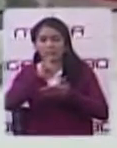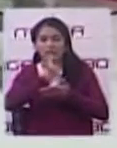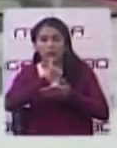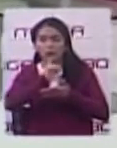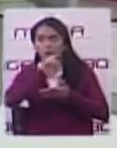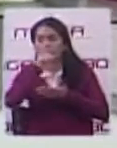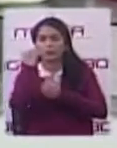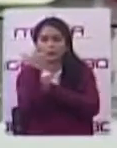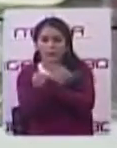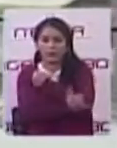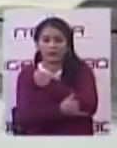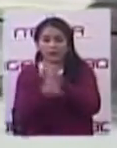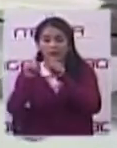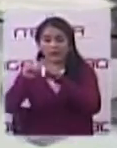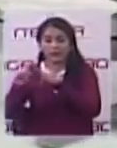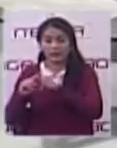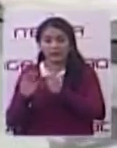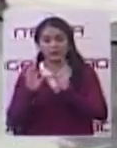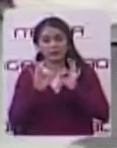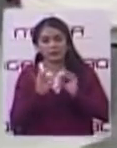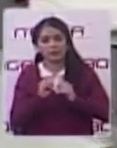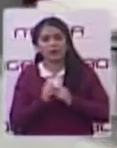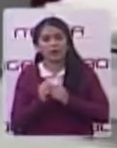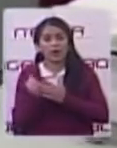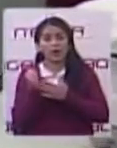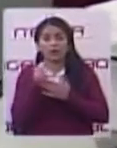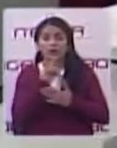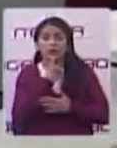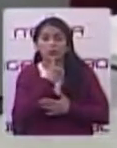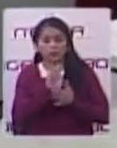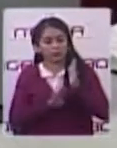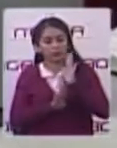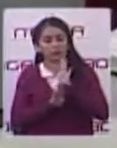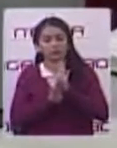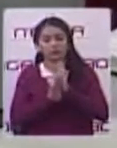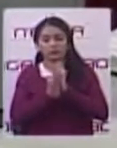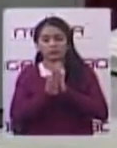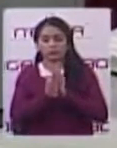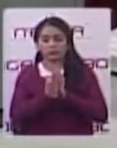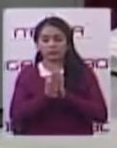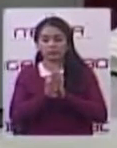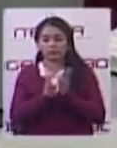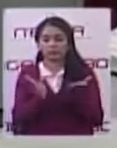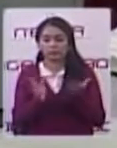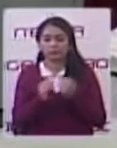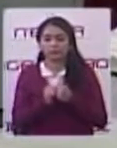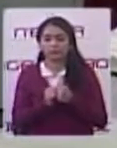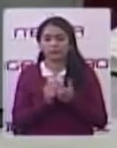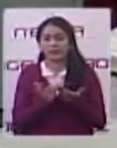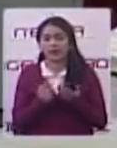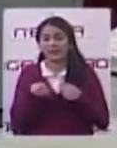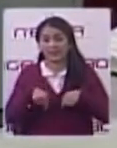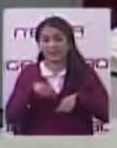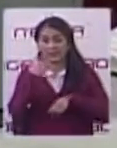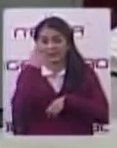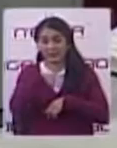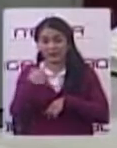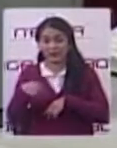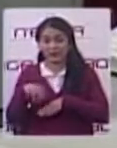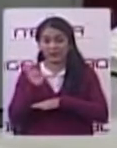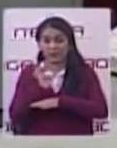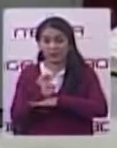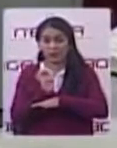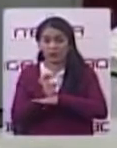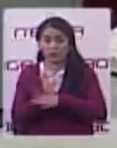países, que también son positivos para Estados Unidos, permite que personas, digamos en el caso de Ecuador, personas ecuatorianas que